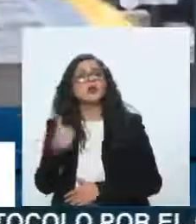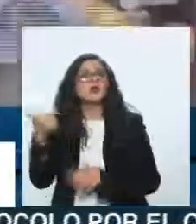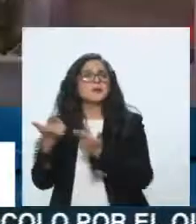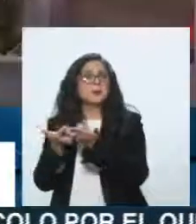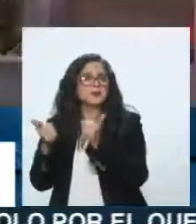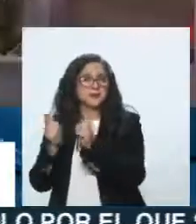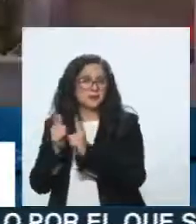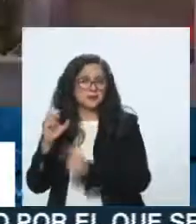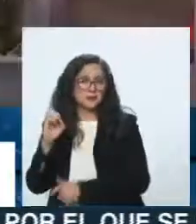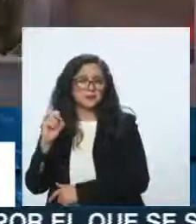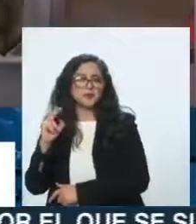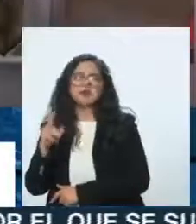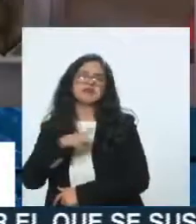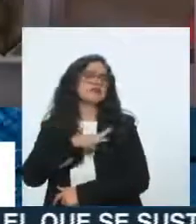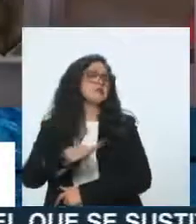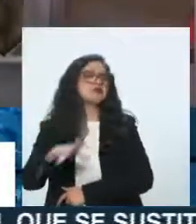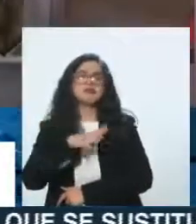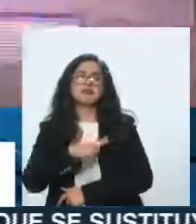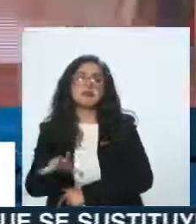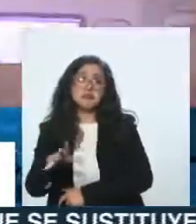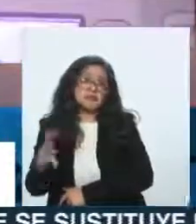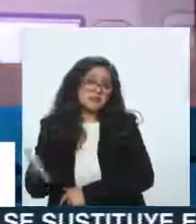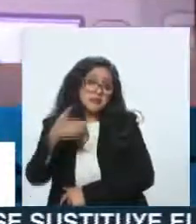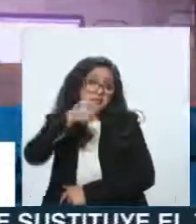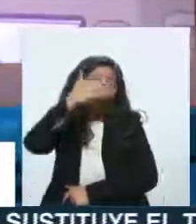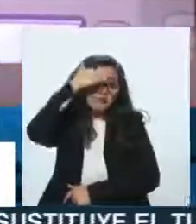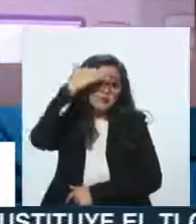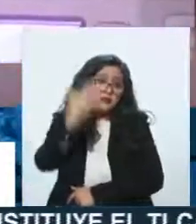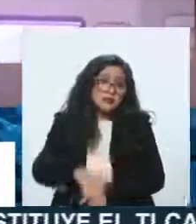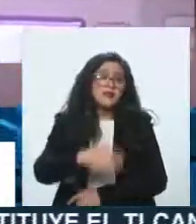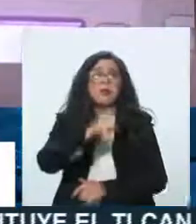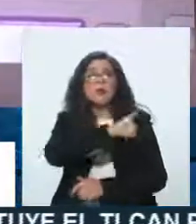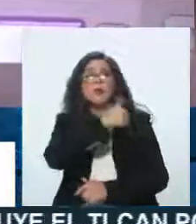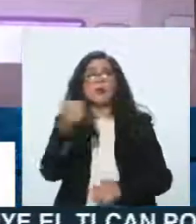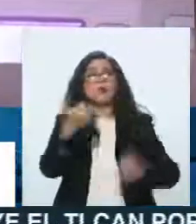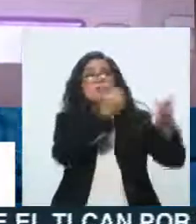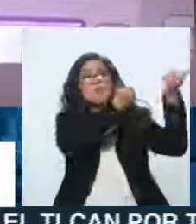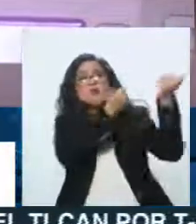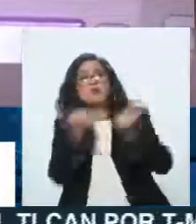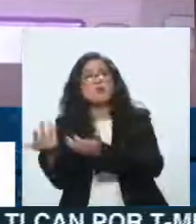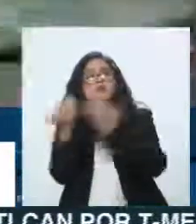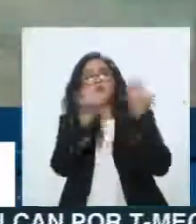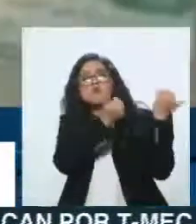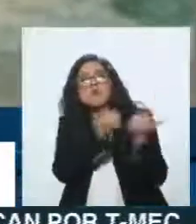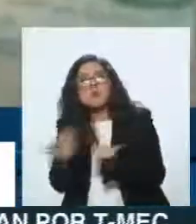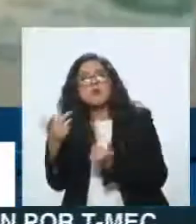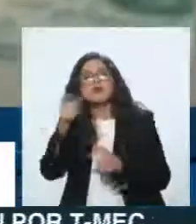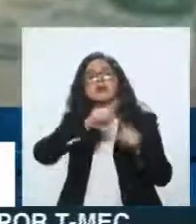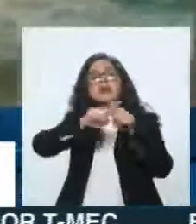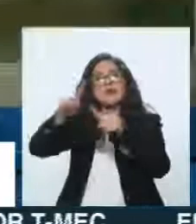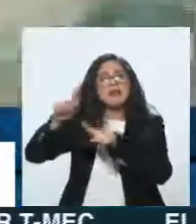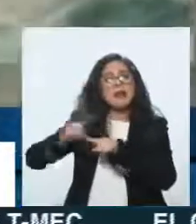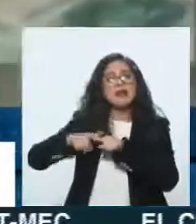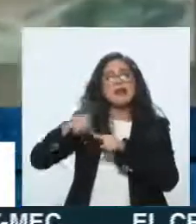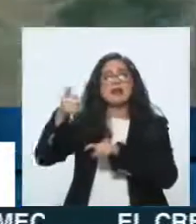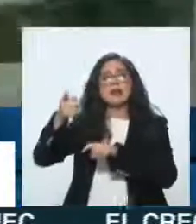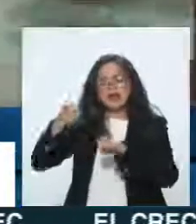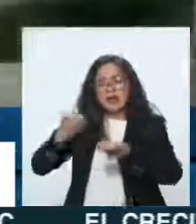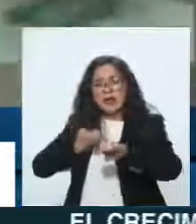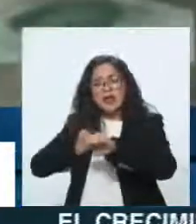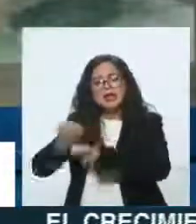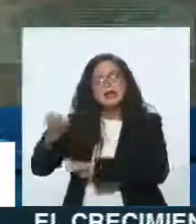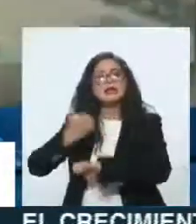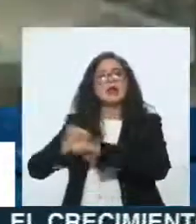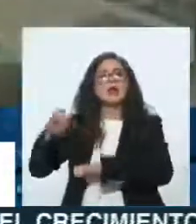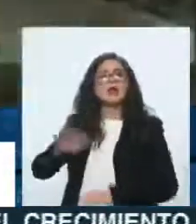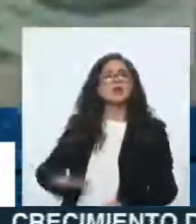libre. Sin embargo, hay que recordar que buena parte de los clústeres exportadores están localizados precisamente en estos estados de oposición, particularmente